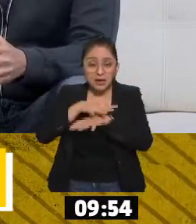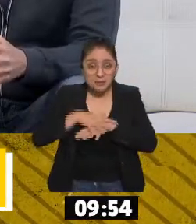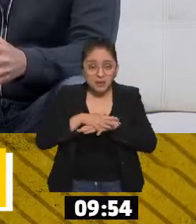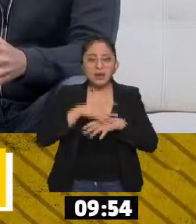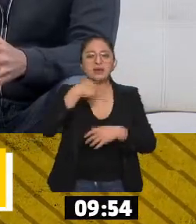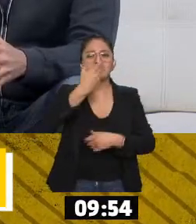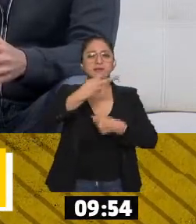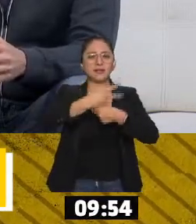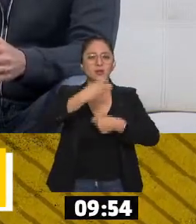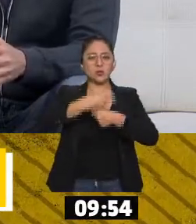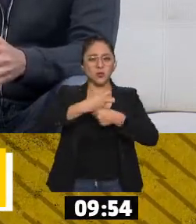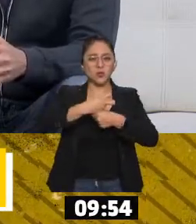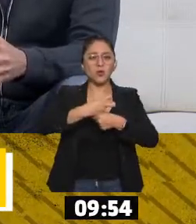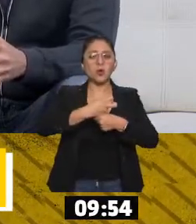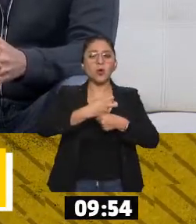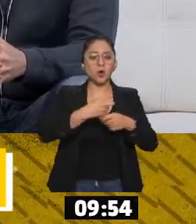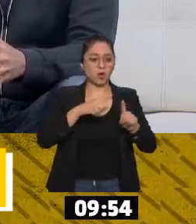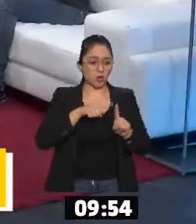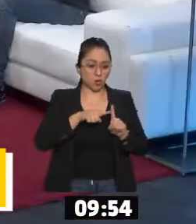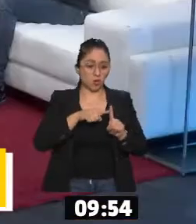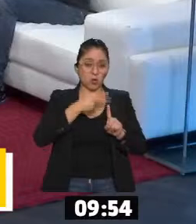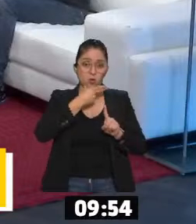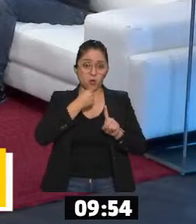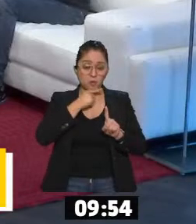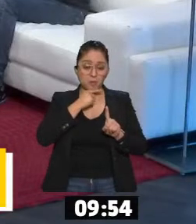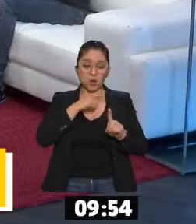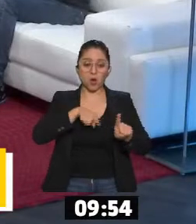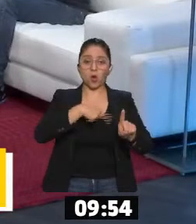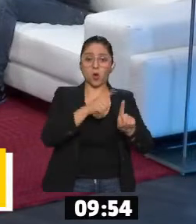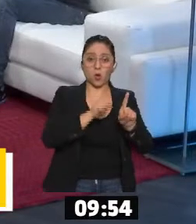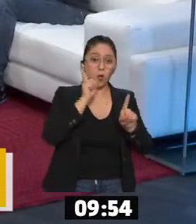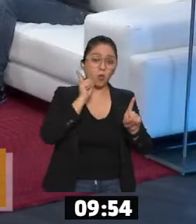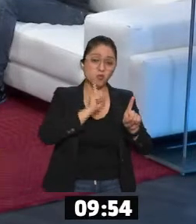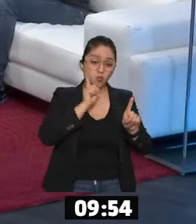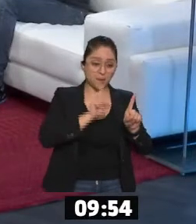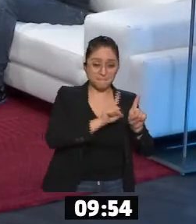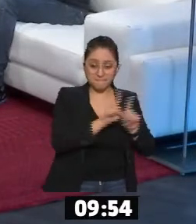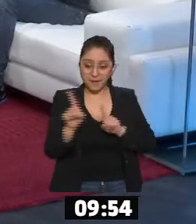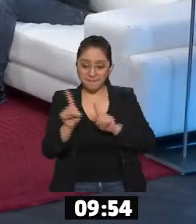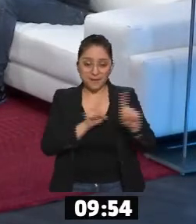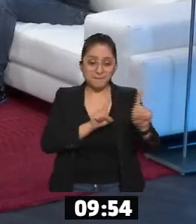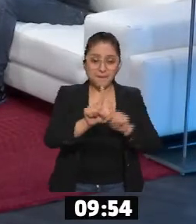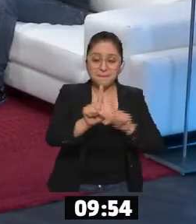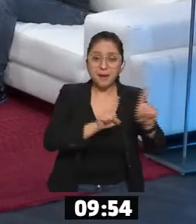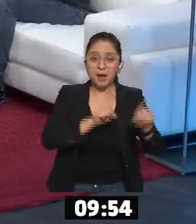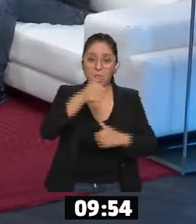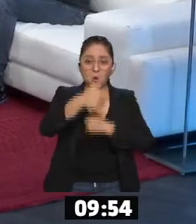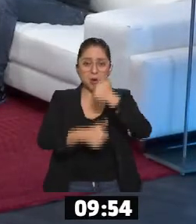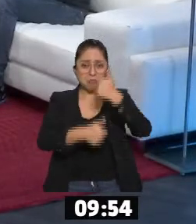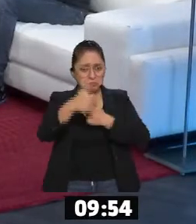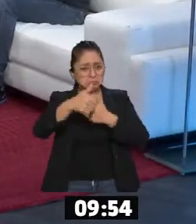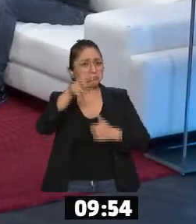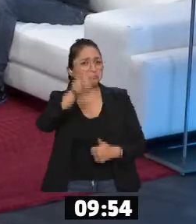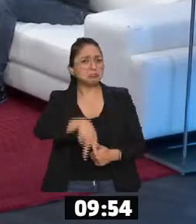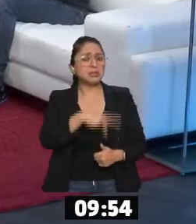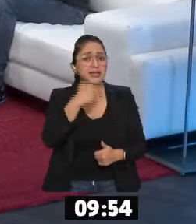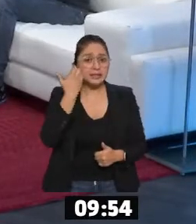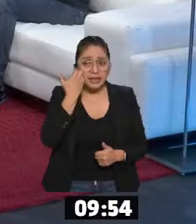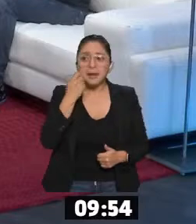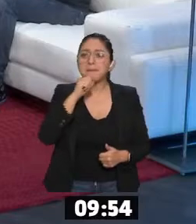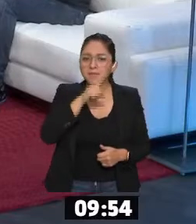iba una mujer contra un hombre. Así es. Y de repente iban dos hombres. Sí, estaba muy chido. Así es muy interesante. Y también es